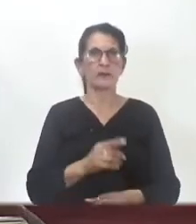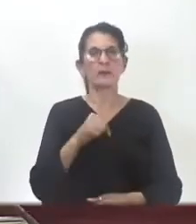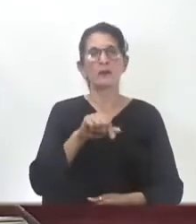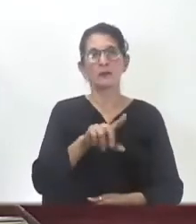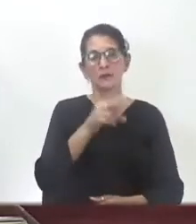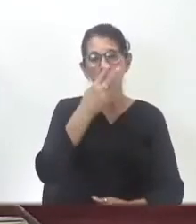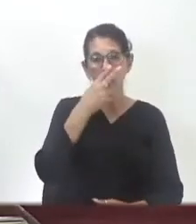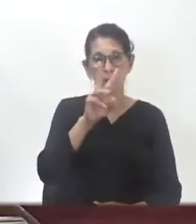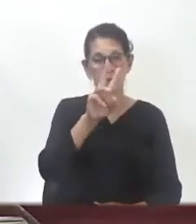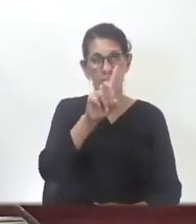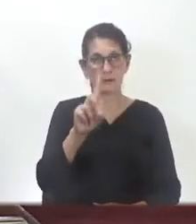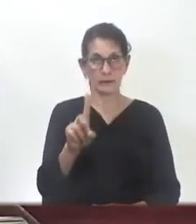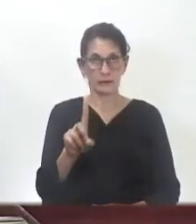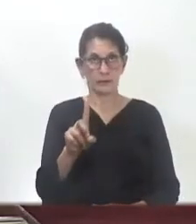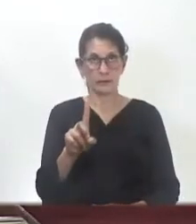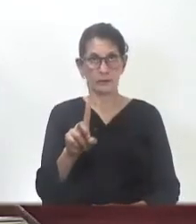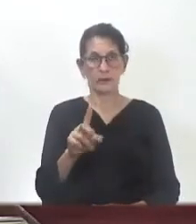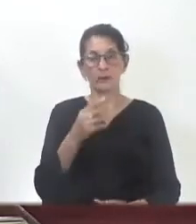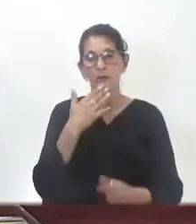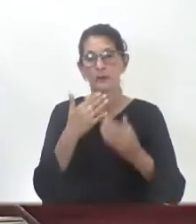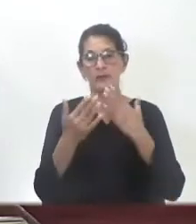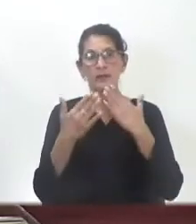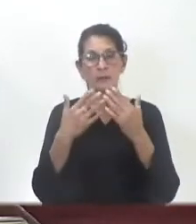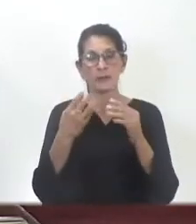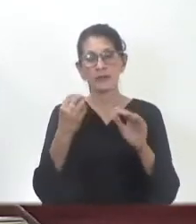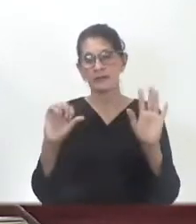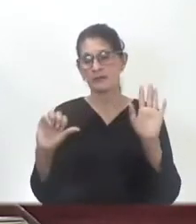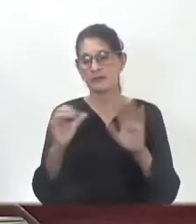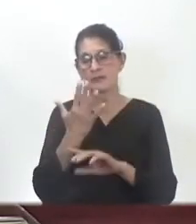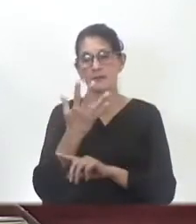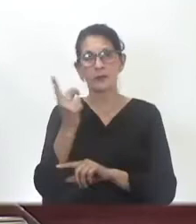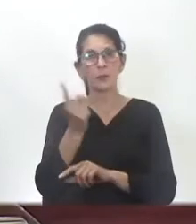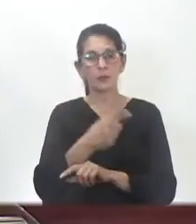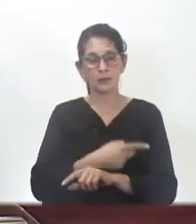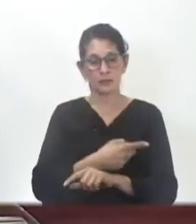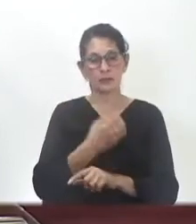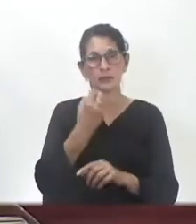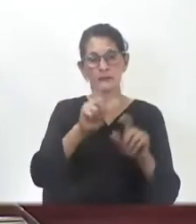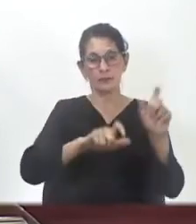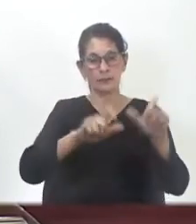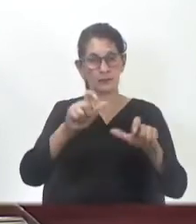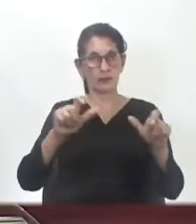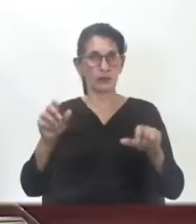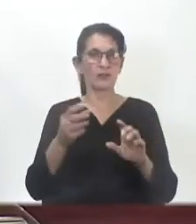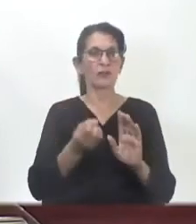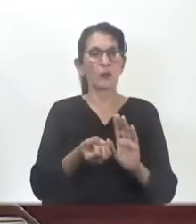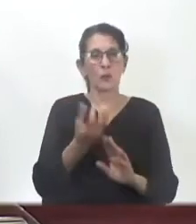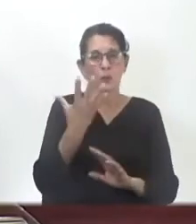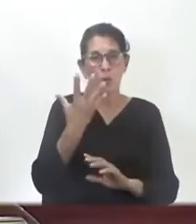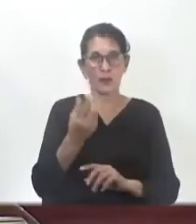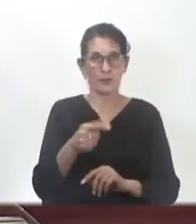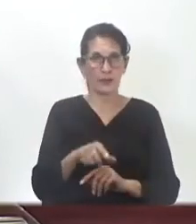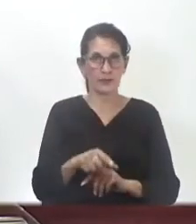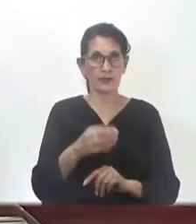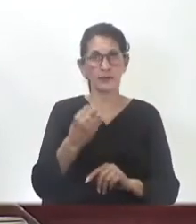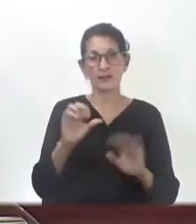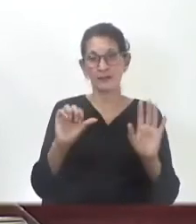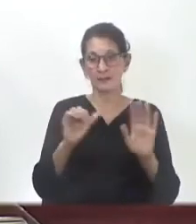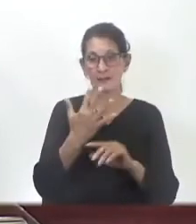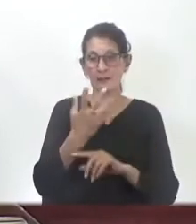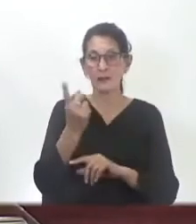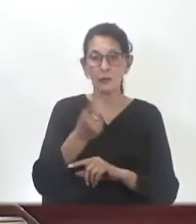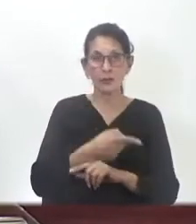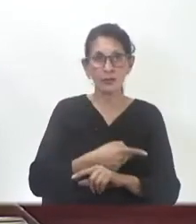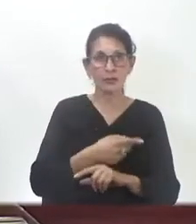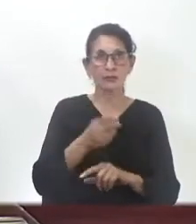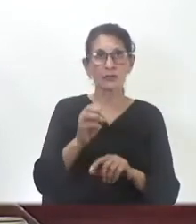al 2021 estamos hablando que el 65% de las personas privadas de libertad son residentes. Eso significa que el 65% de las personas privadas de